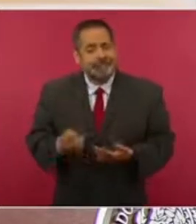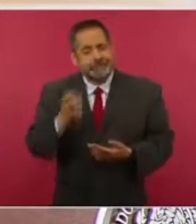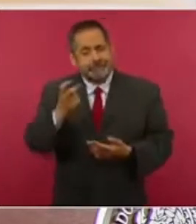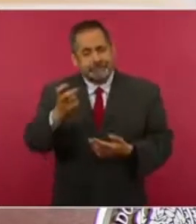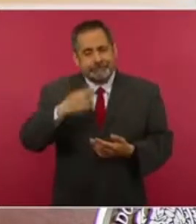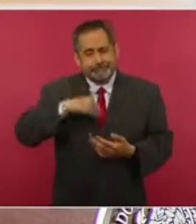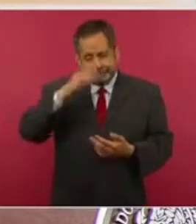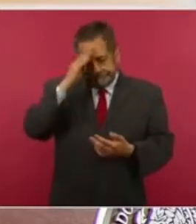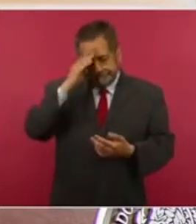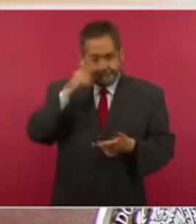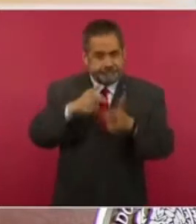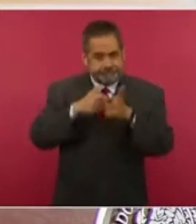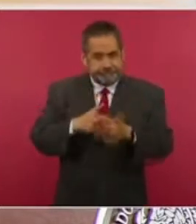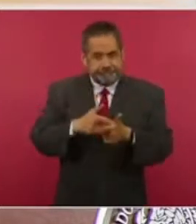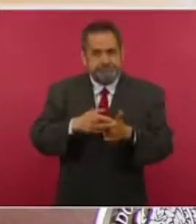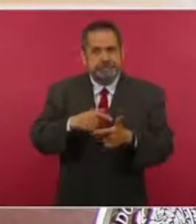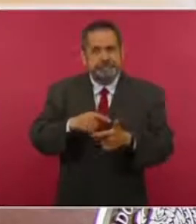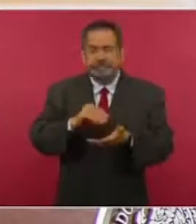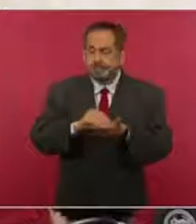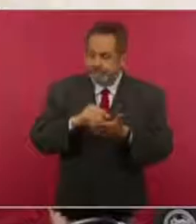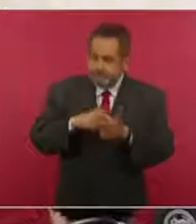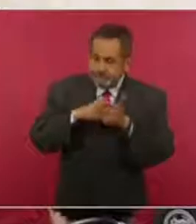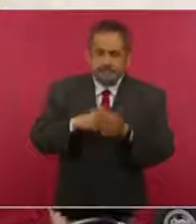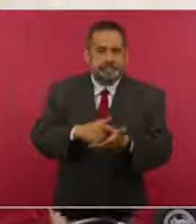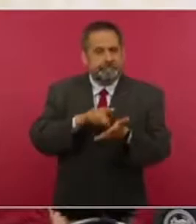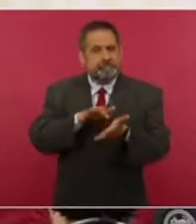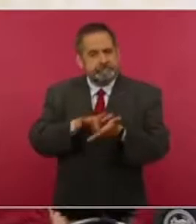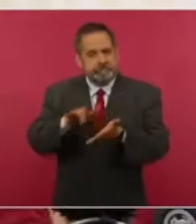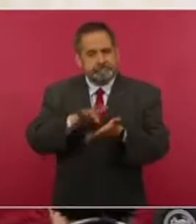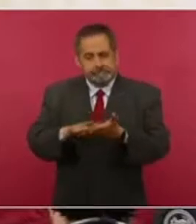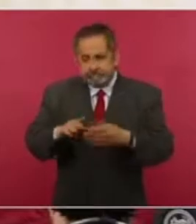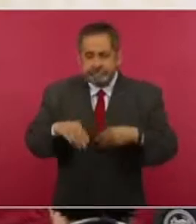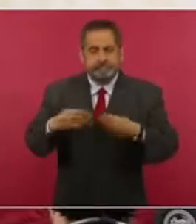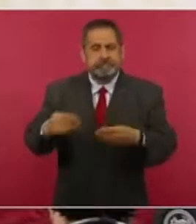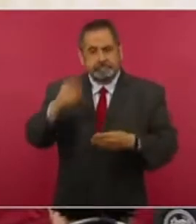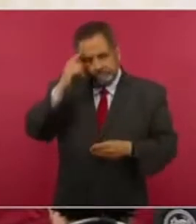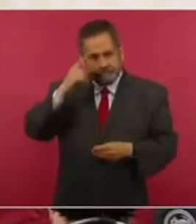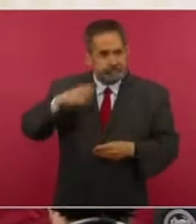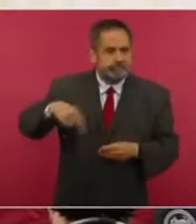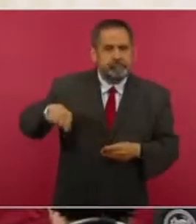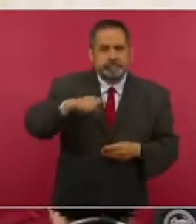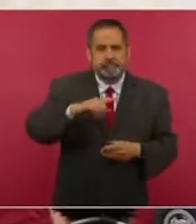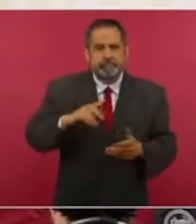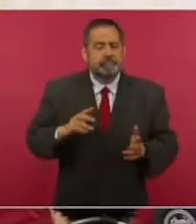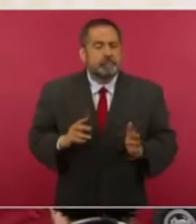vamos a seguir apoyando a las